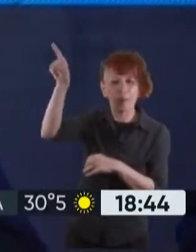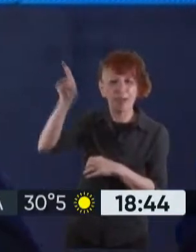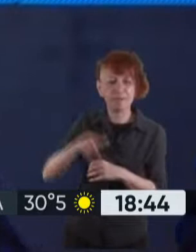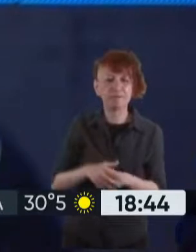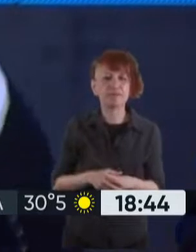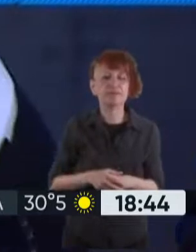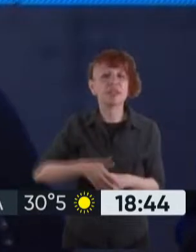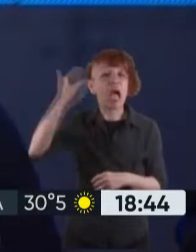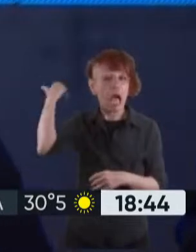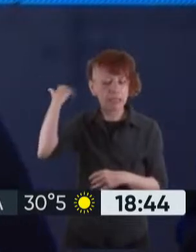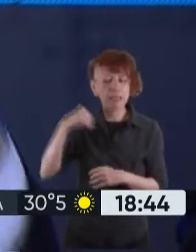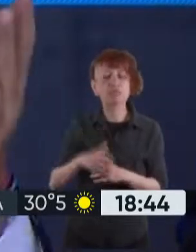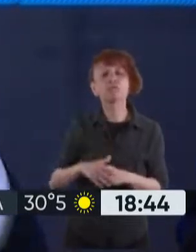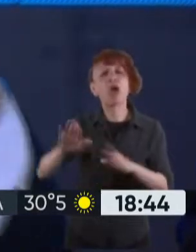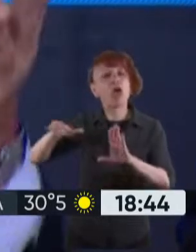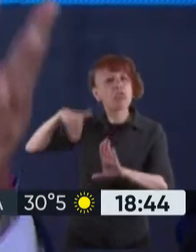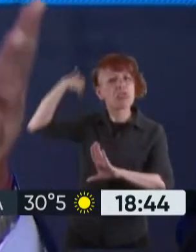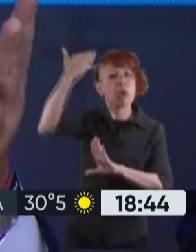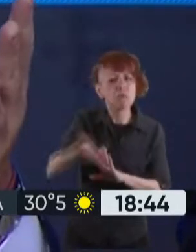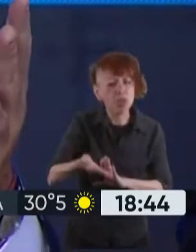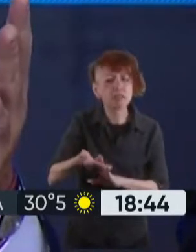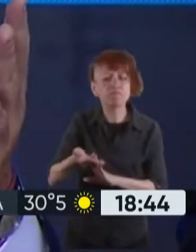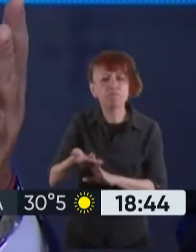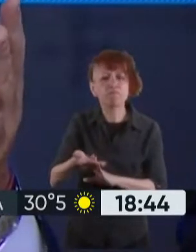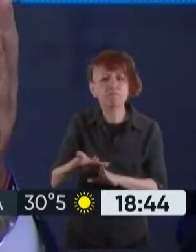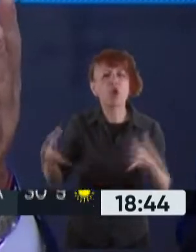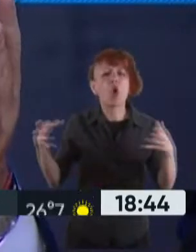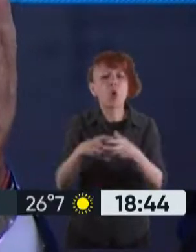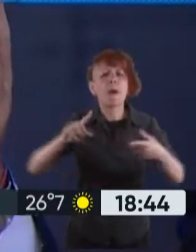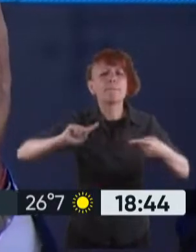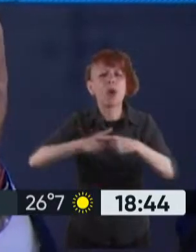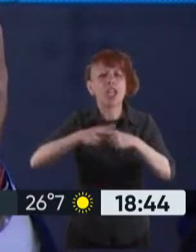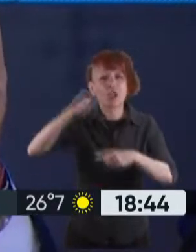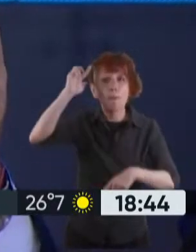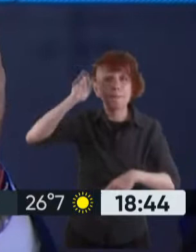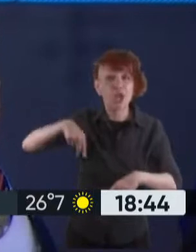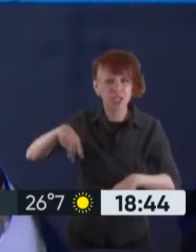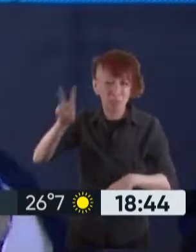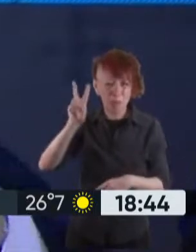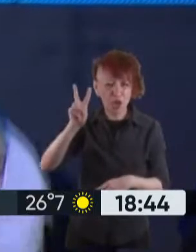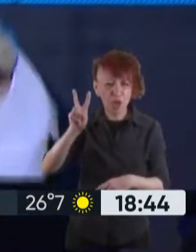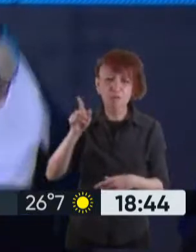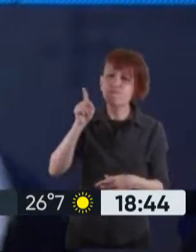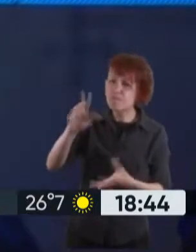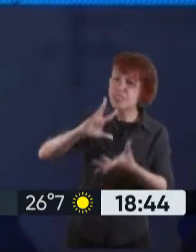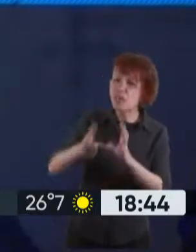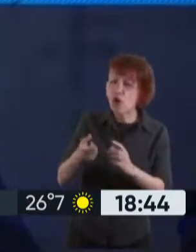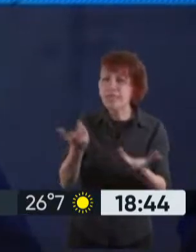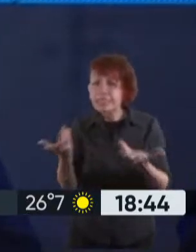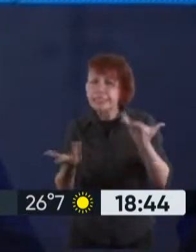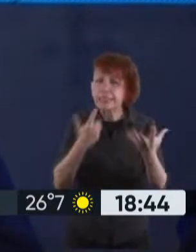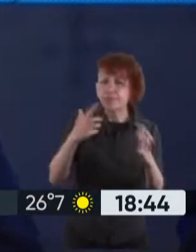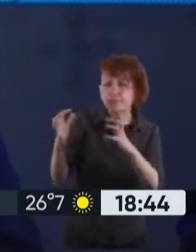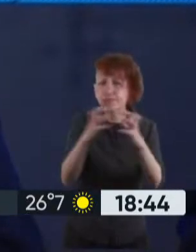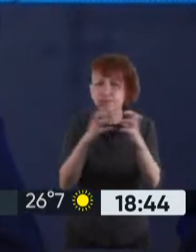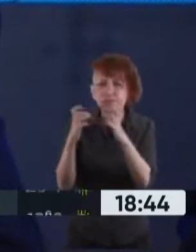La verdad es que vino el peronismo y discutió severamente esa forma de construcción de la Argentina. Y allí empezó un proceso de